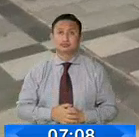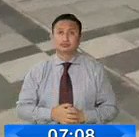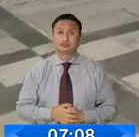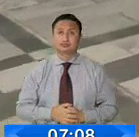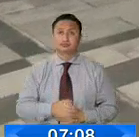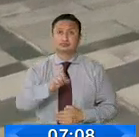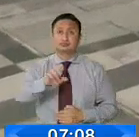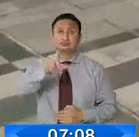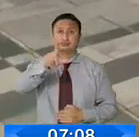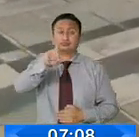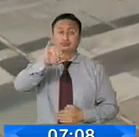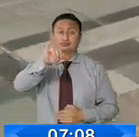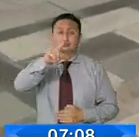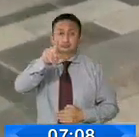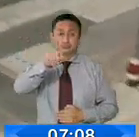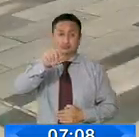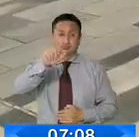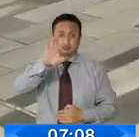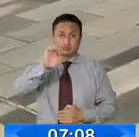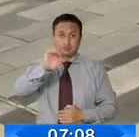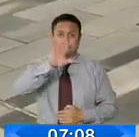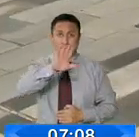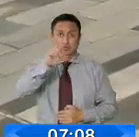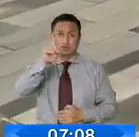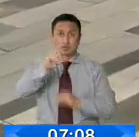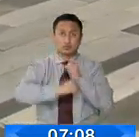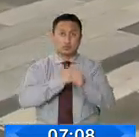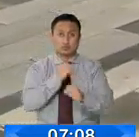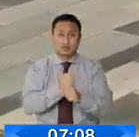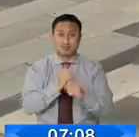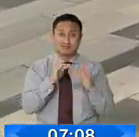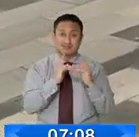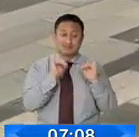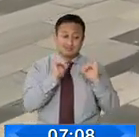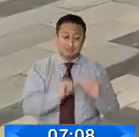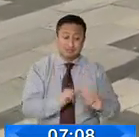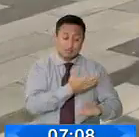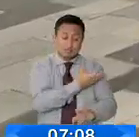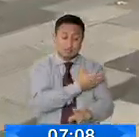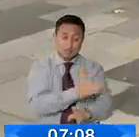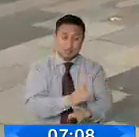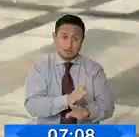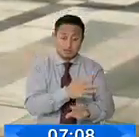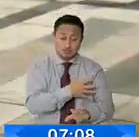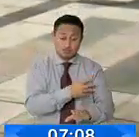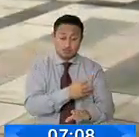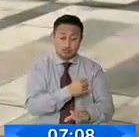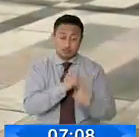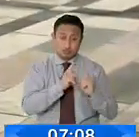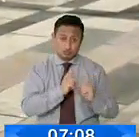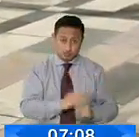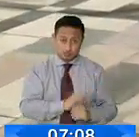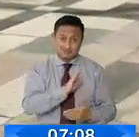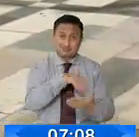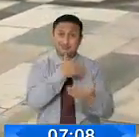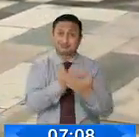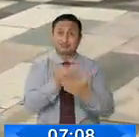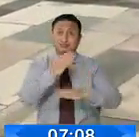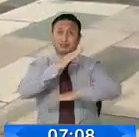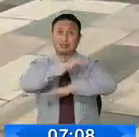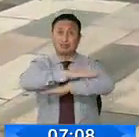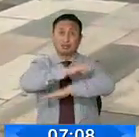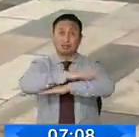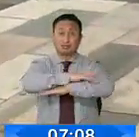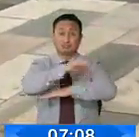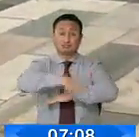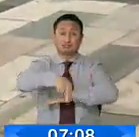Elizabeth Balseca, de 51 años, dejó por unas horas su reposo y tratamiento de cáncer de mama para llegar hasta la plataforma gubernamental